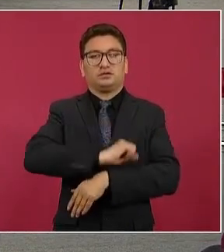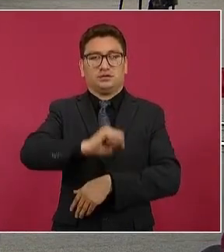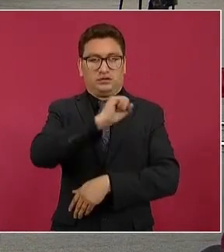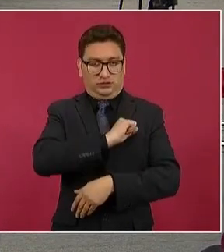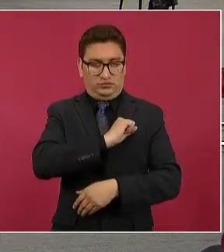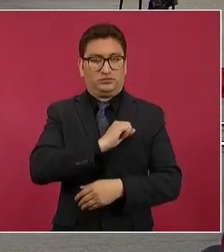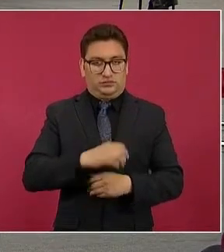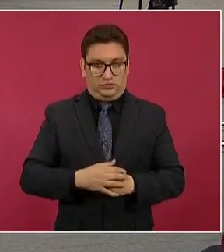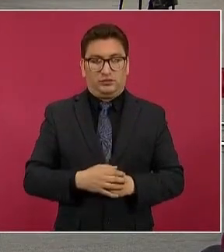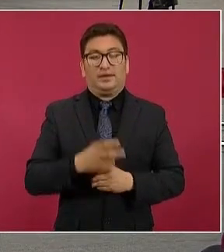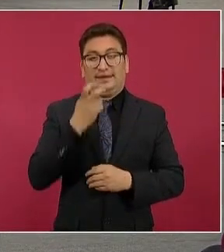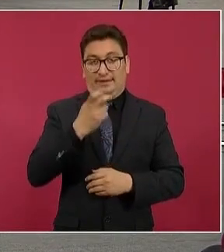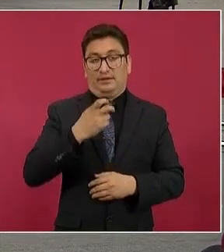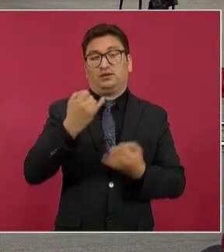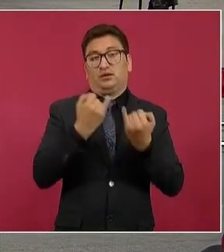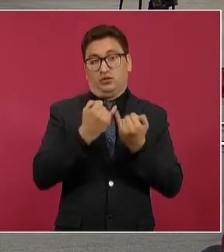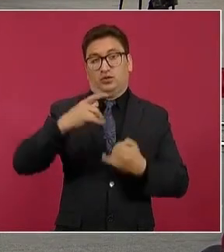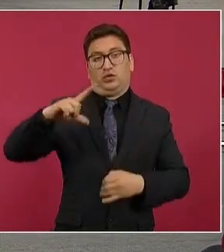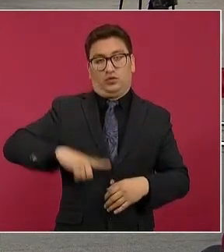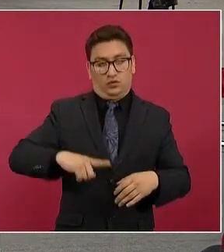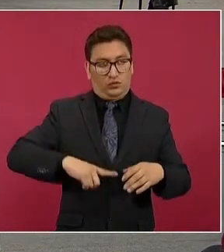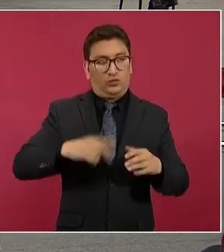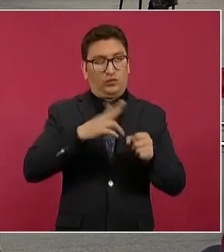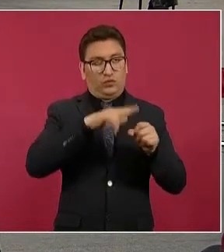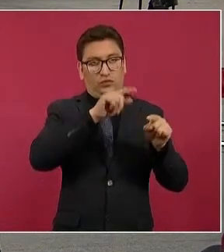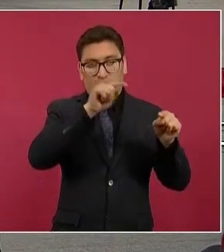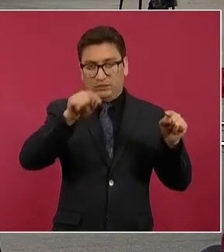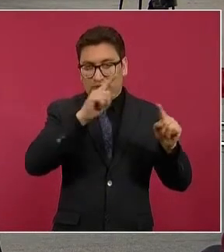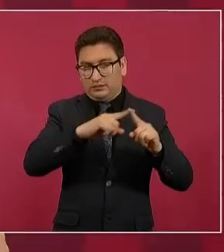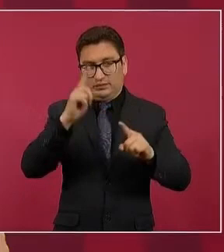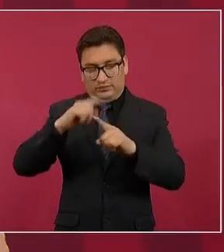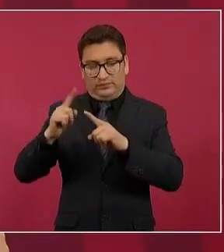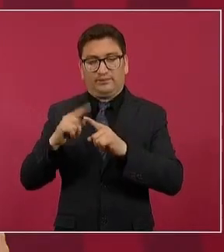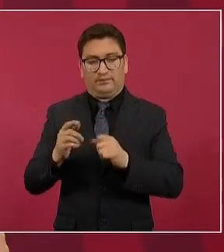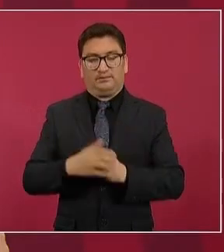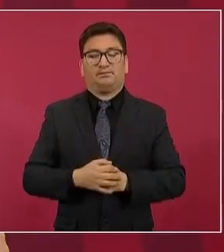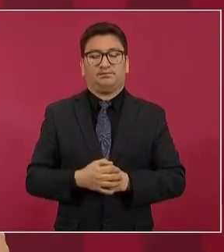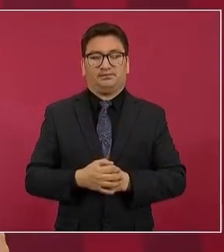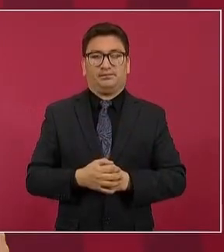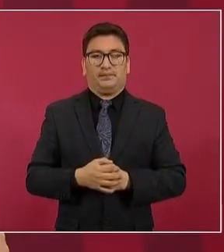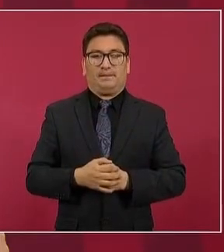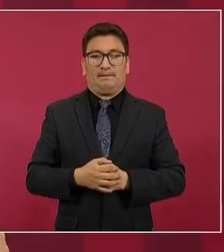sector público. Y vamos a